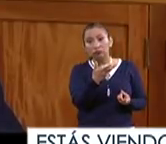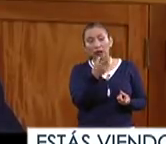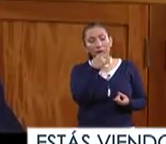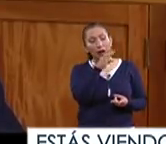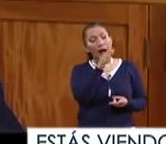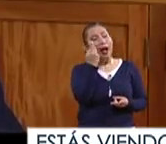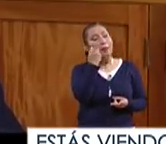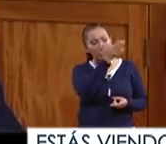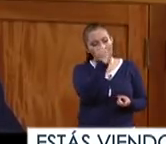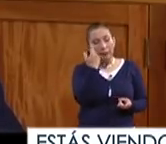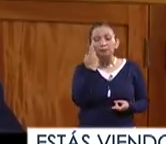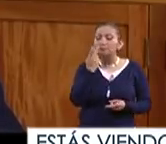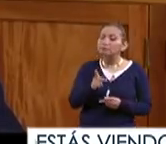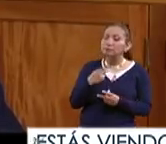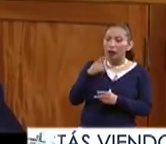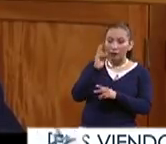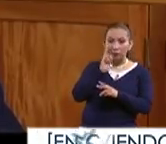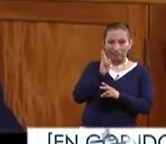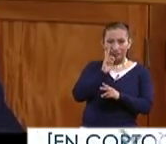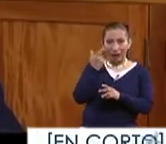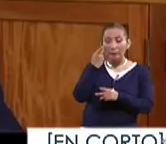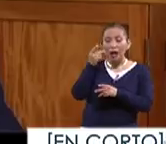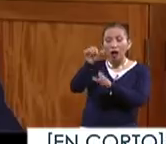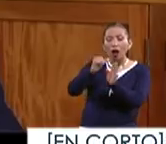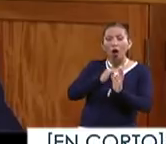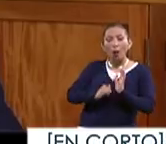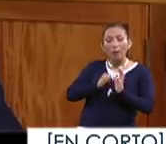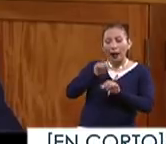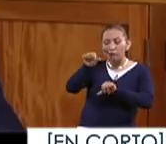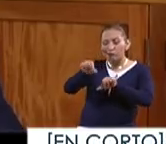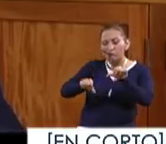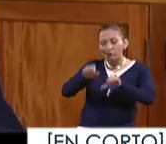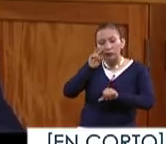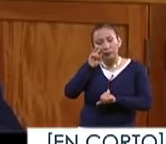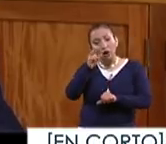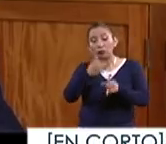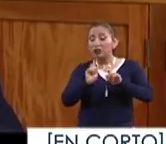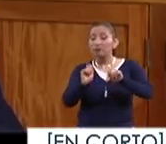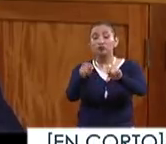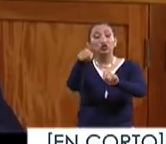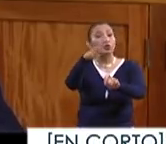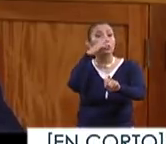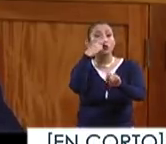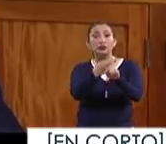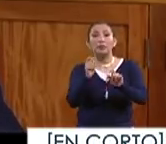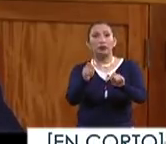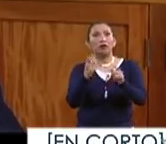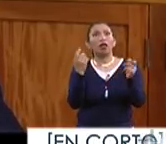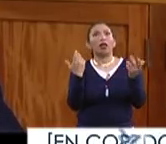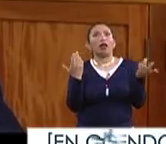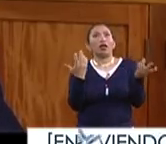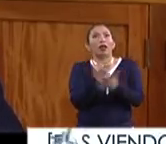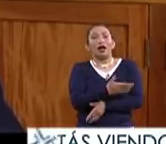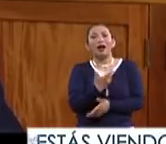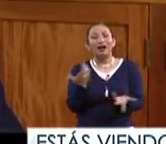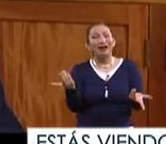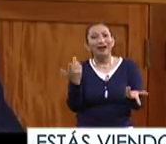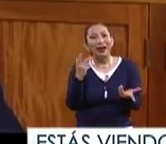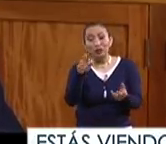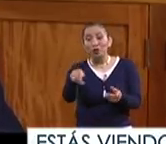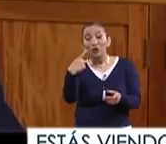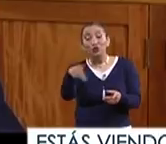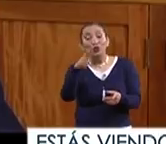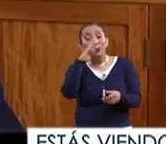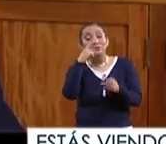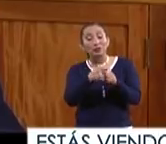Y me dijo, a ver. Entonces me llevó a operar. Me dijo, el hospital es tuyo, tú eres el responsable. ¿Recuerda de qué ¿Qué fue responsable,